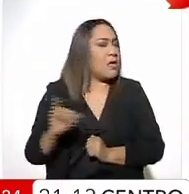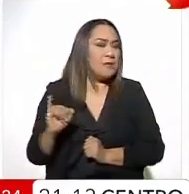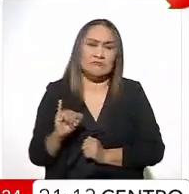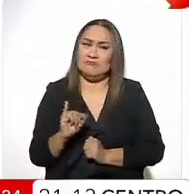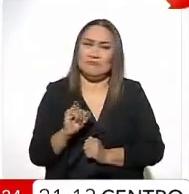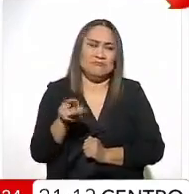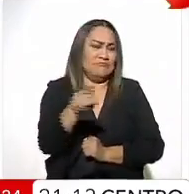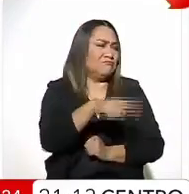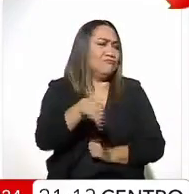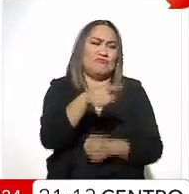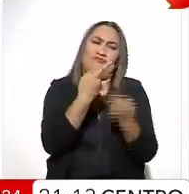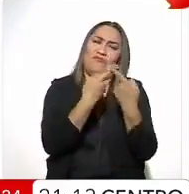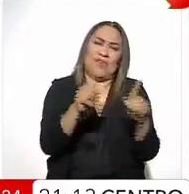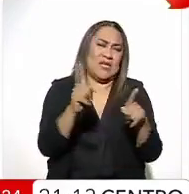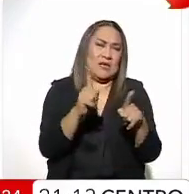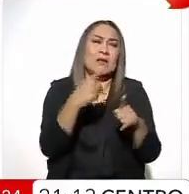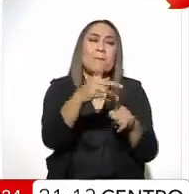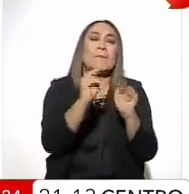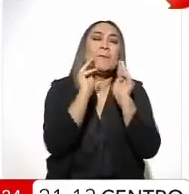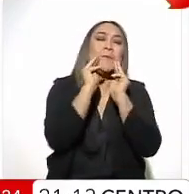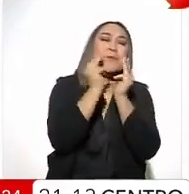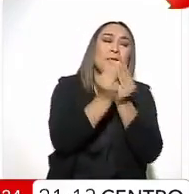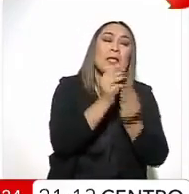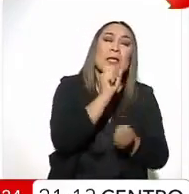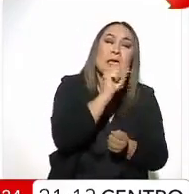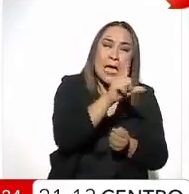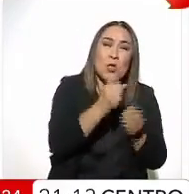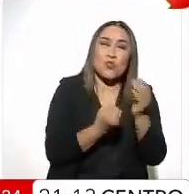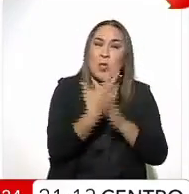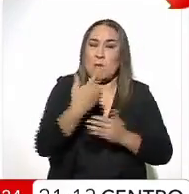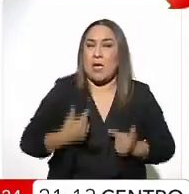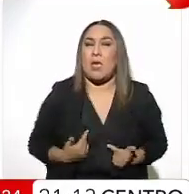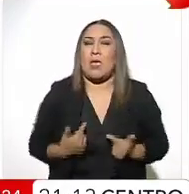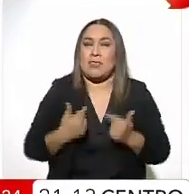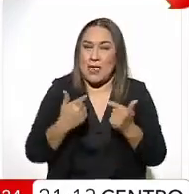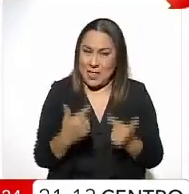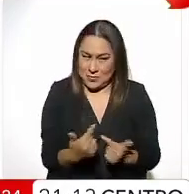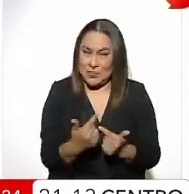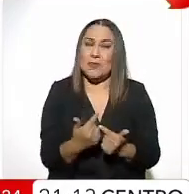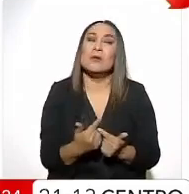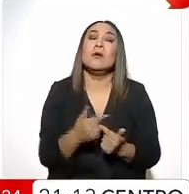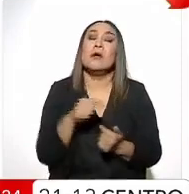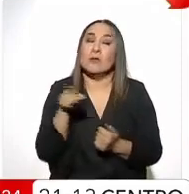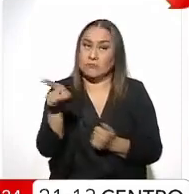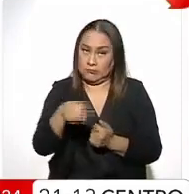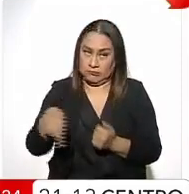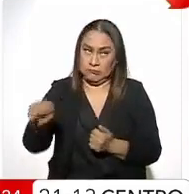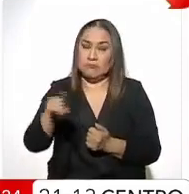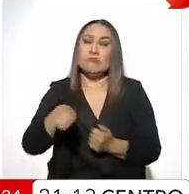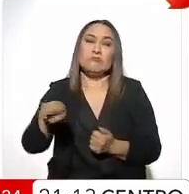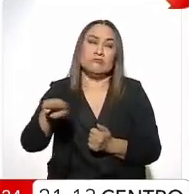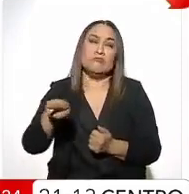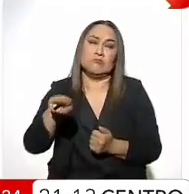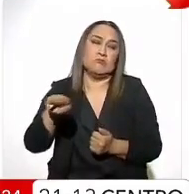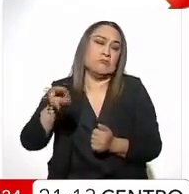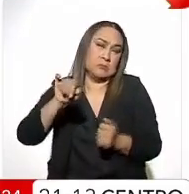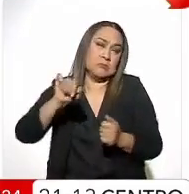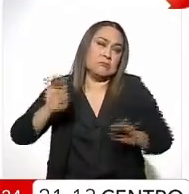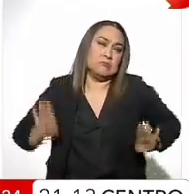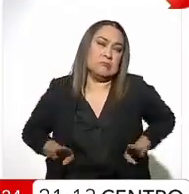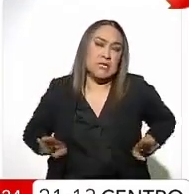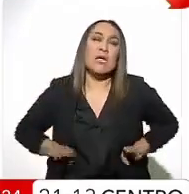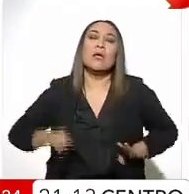totalmente distintos del cartel de Jalisco Nueva Generación, que sí tiene como, bueno, individuos